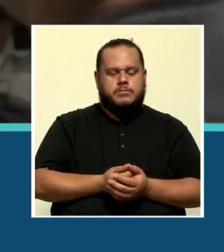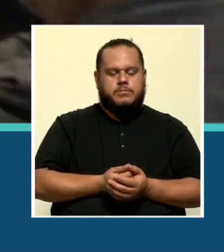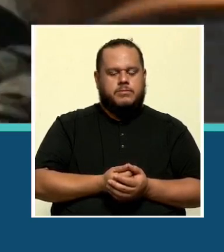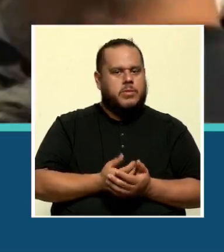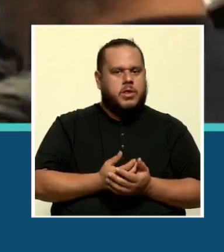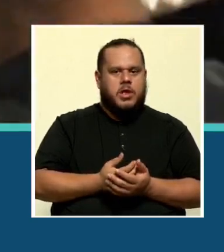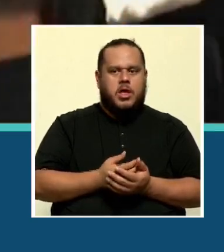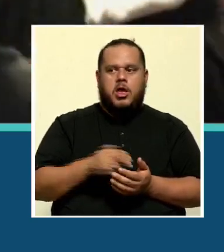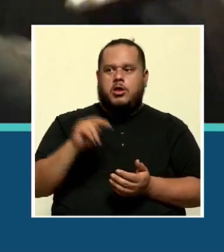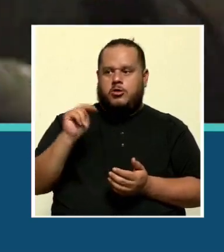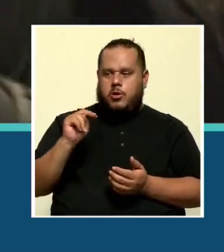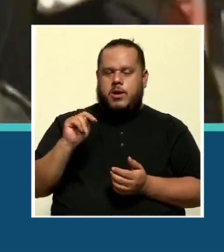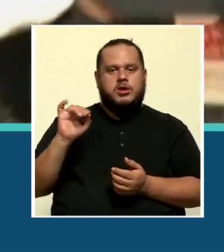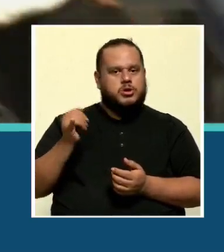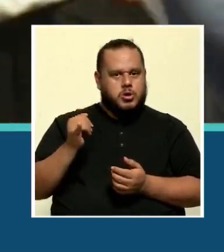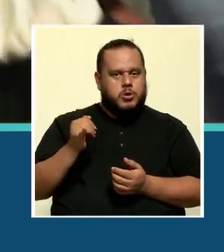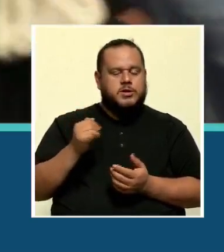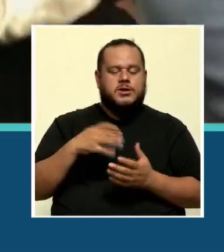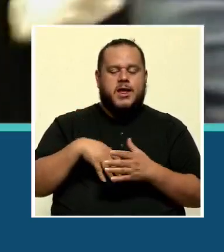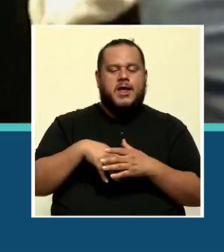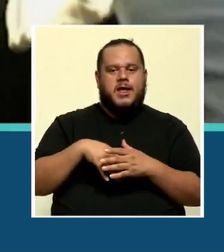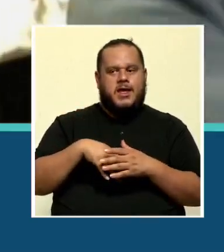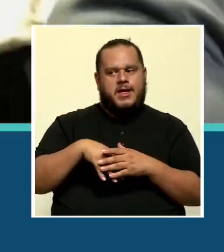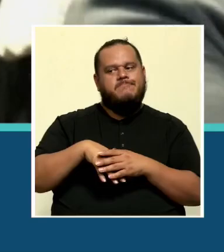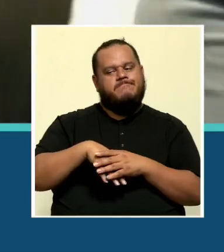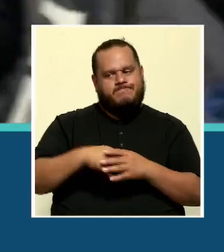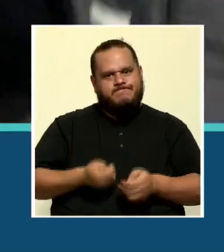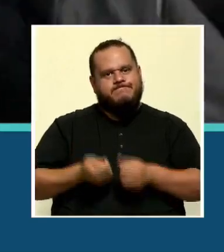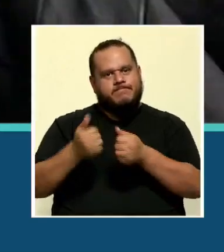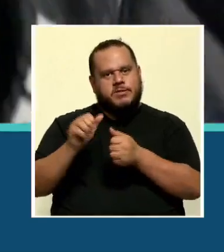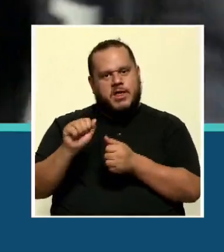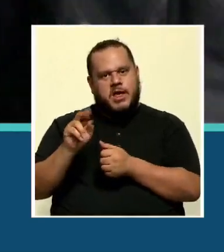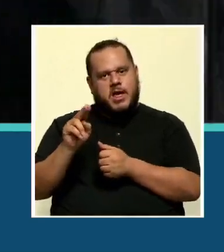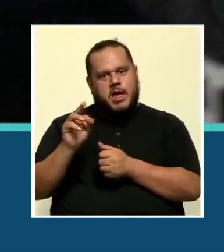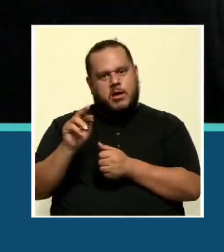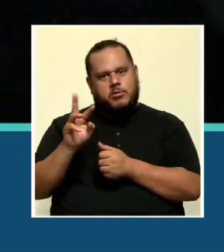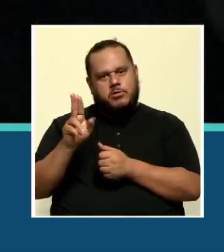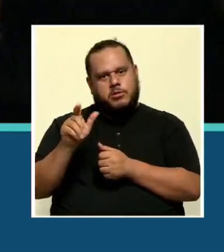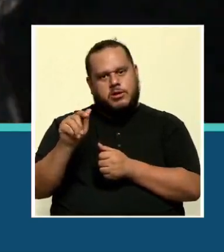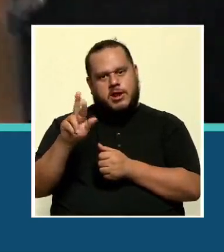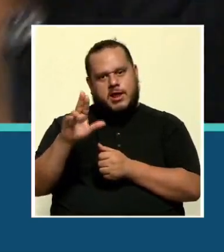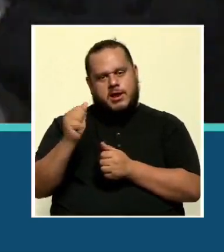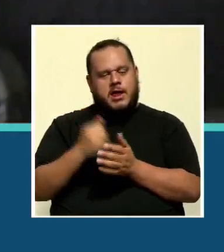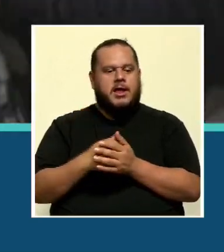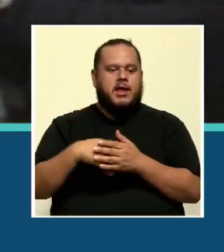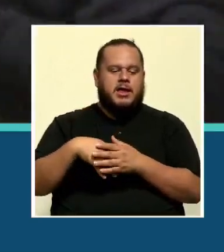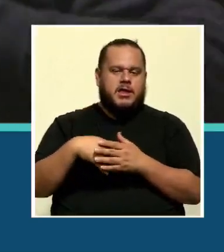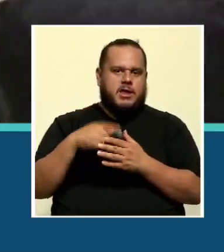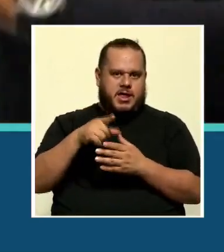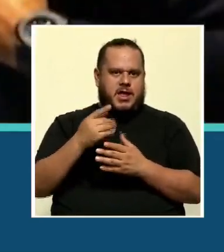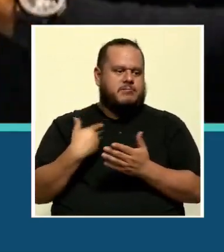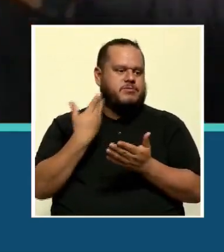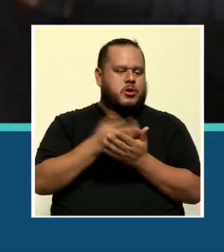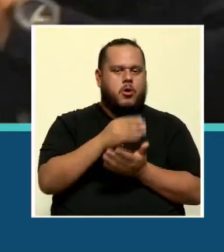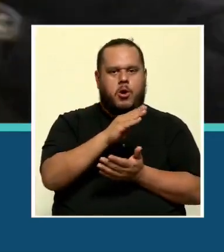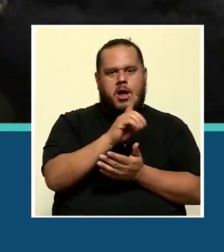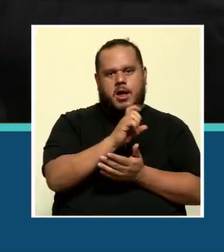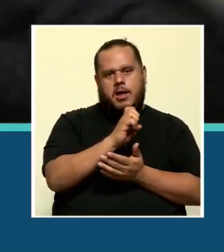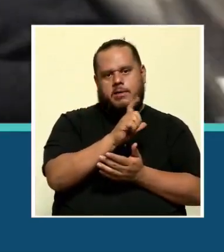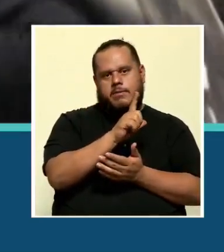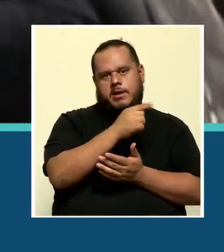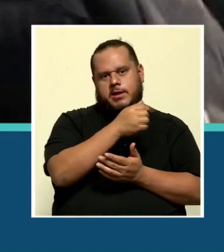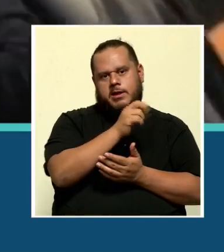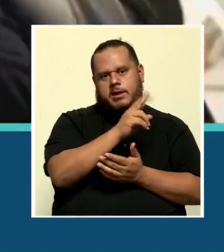Novak Djokovic volvió a casa tras su salida de Australia. La estrella serbia del tenis llegó el lunes a Belgrado tras perder la